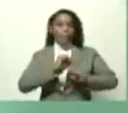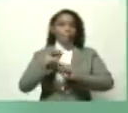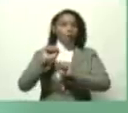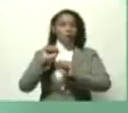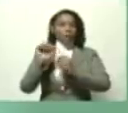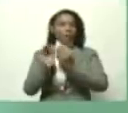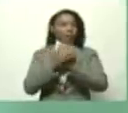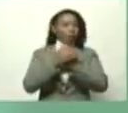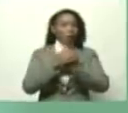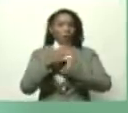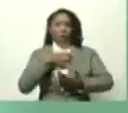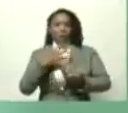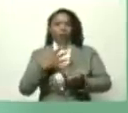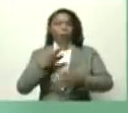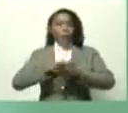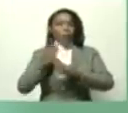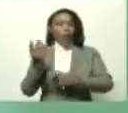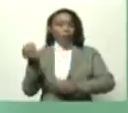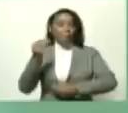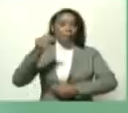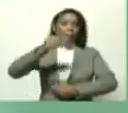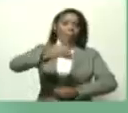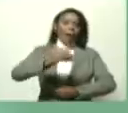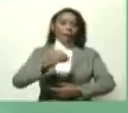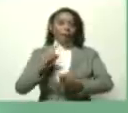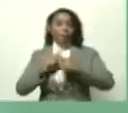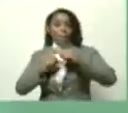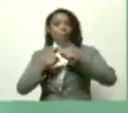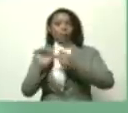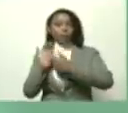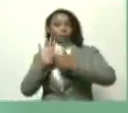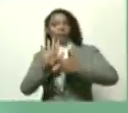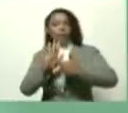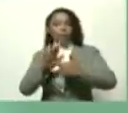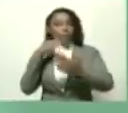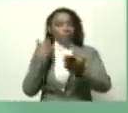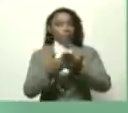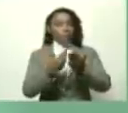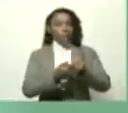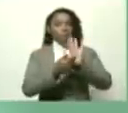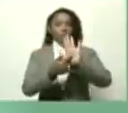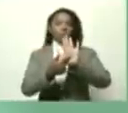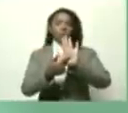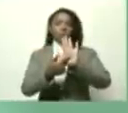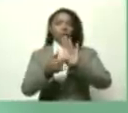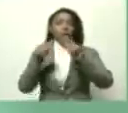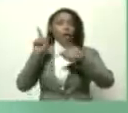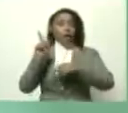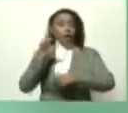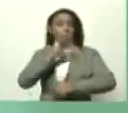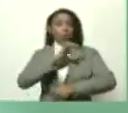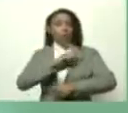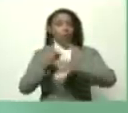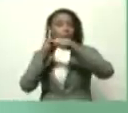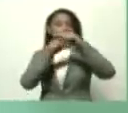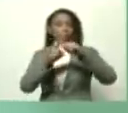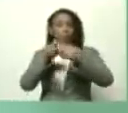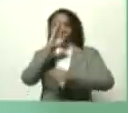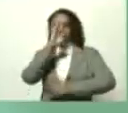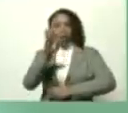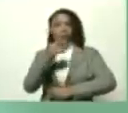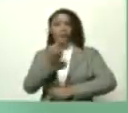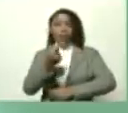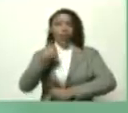Es inevitable que cada vez más aparezcan este tipo de testimonios. Este señor, el francotirador, directamente dice,